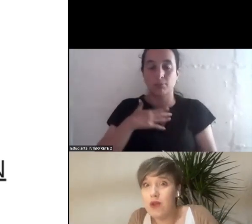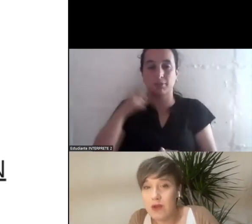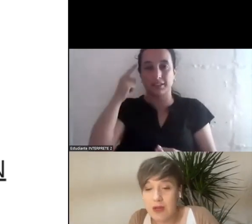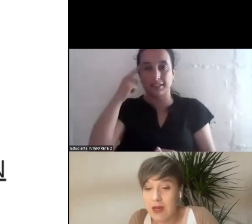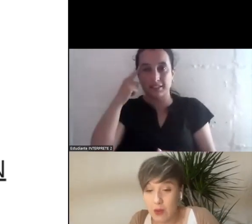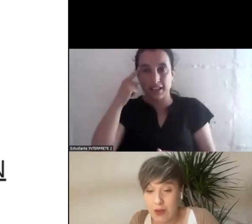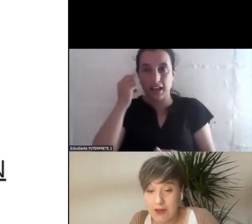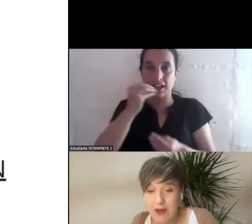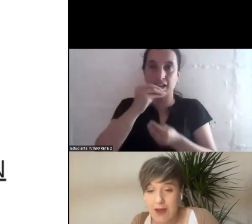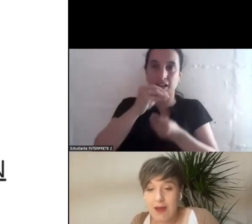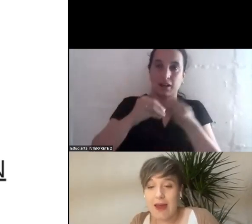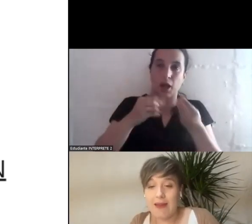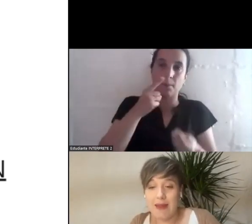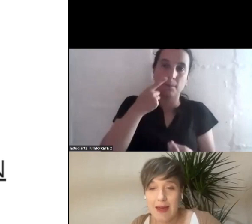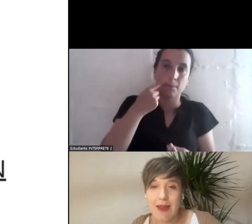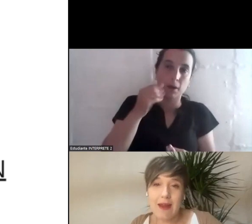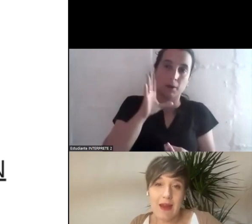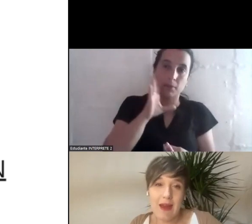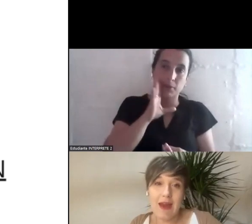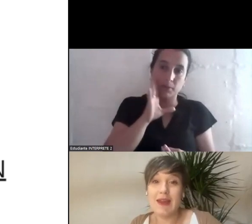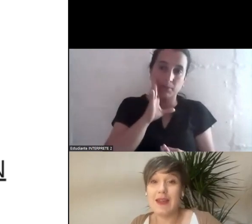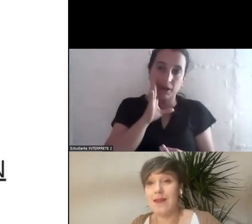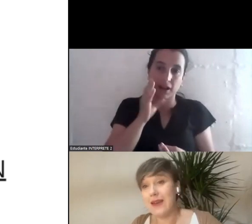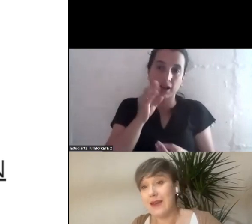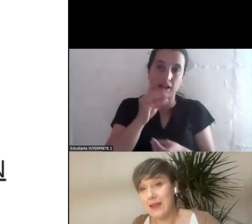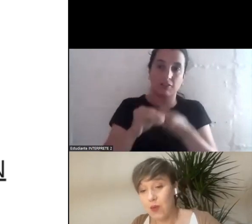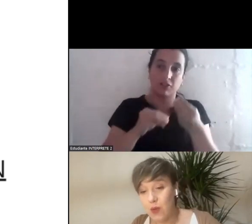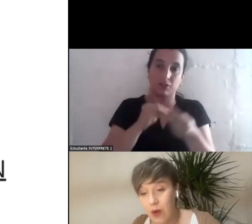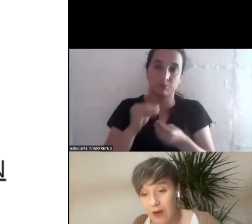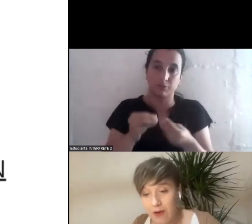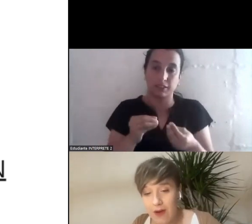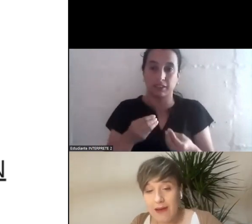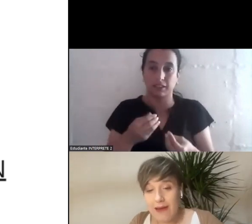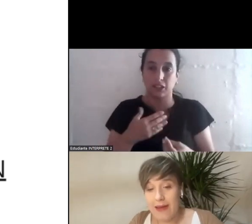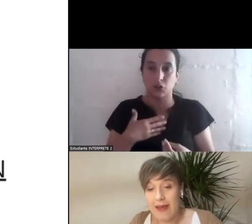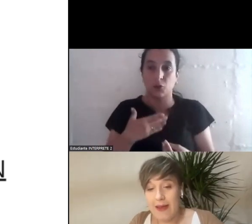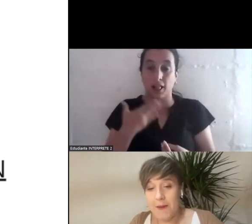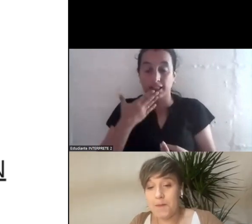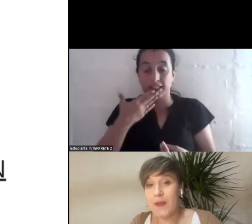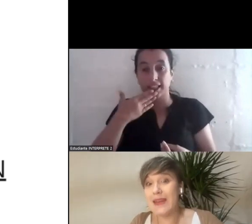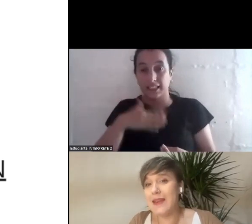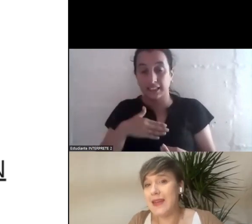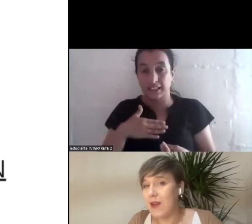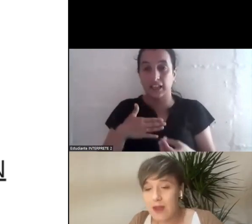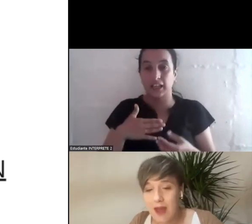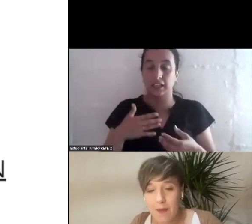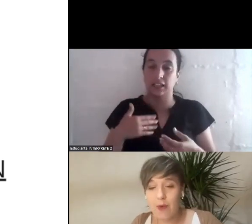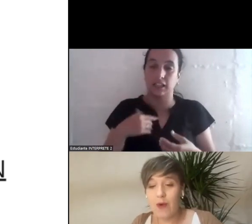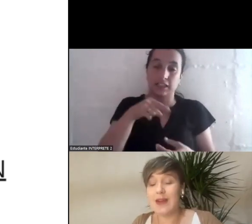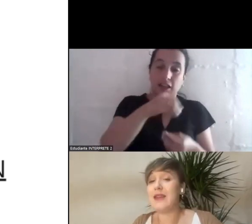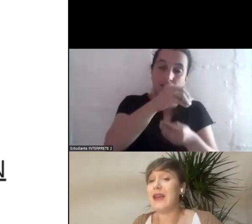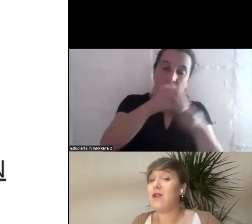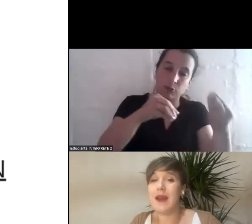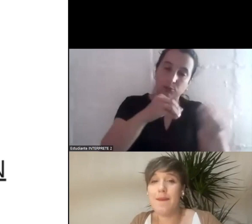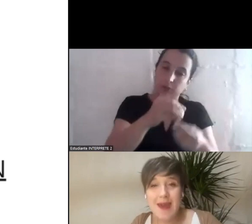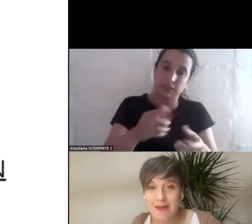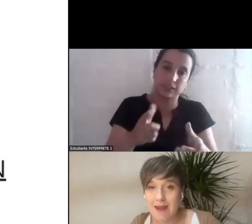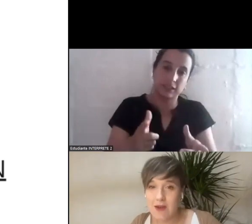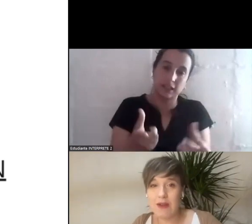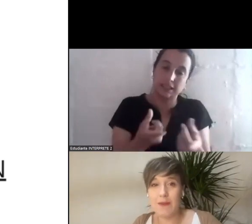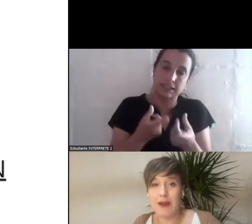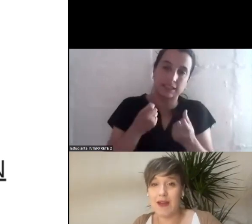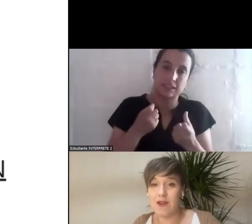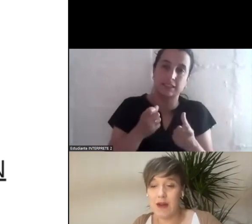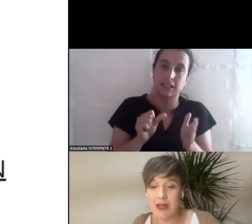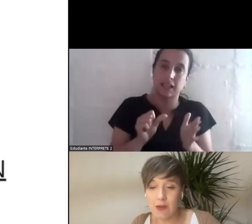sus miedos y sus inquietudes. Entender que quizás deban transitar un duelo, que es necesario tiempo, que es necesario